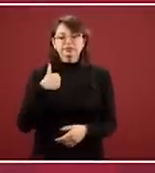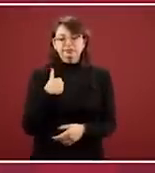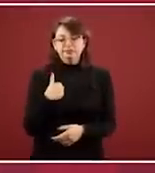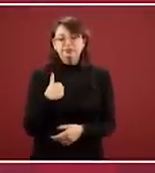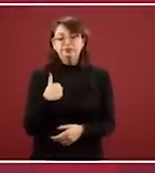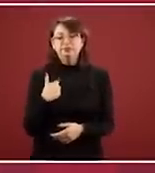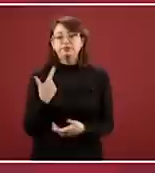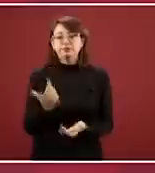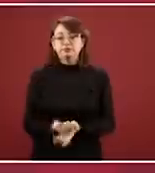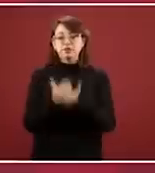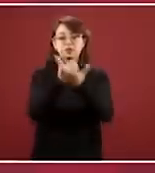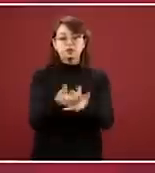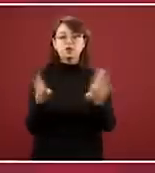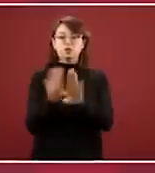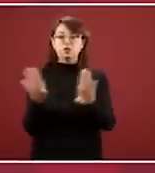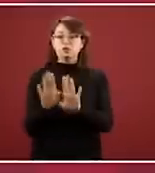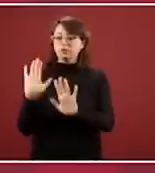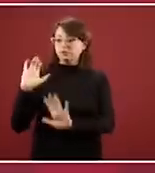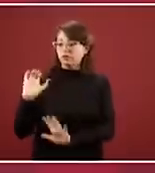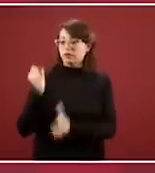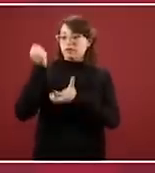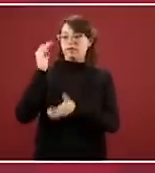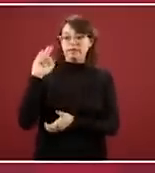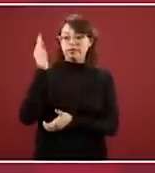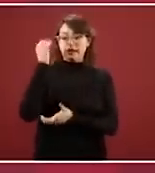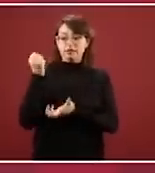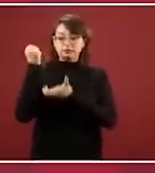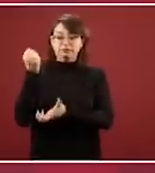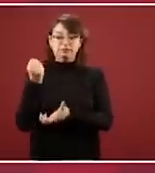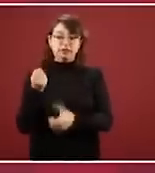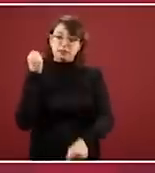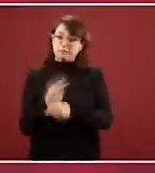adelantando participaciones federales.